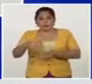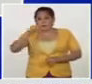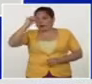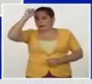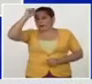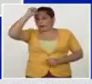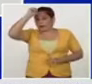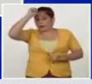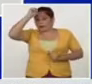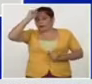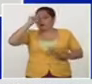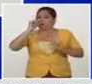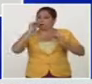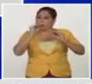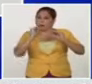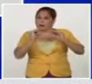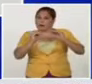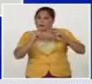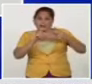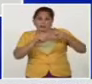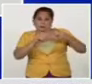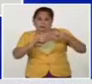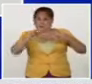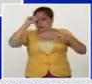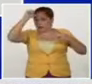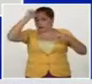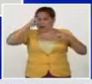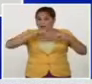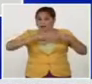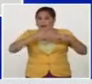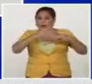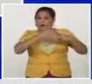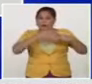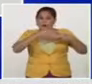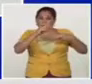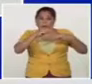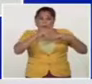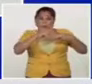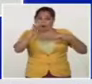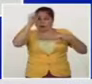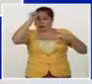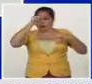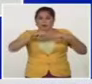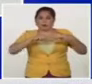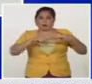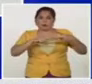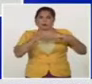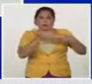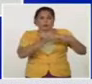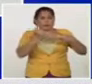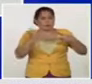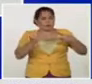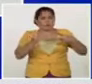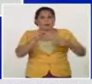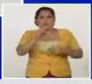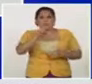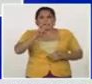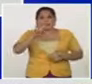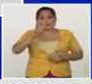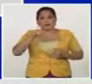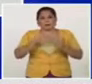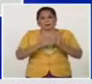ido posicionando en el segundo lugar en cuanto al número de casos confirmados, ya con más de 23